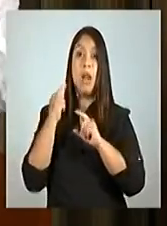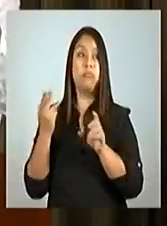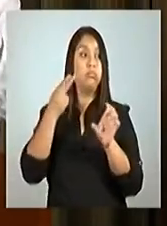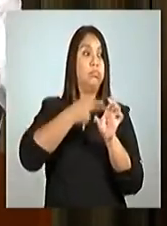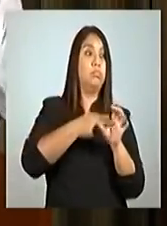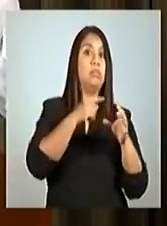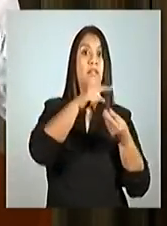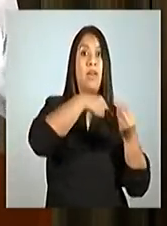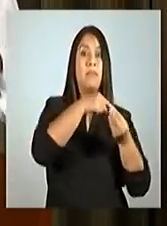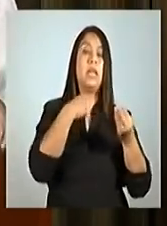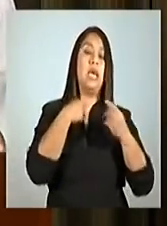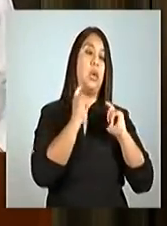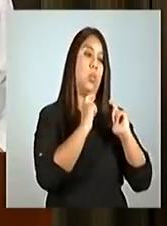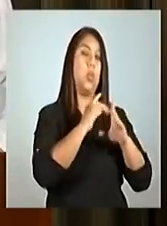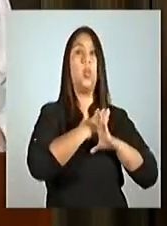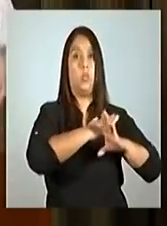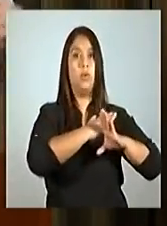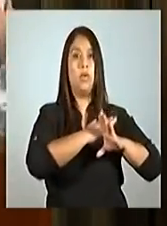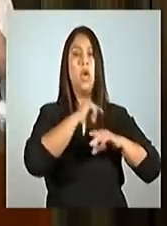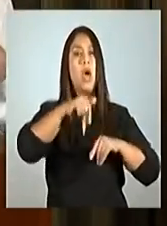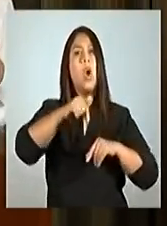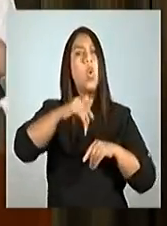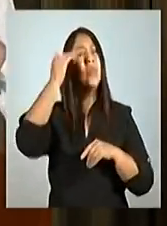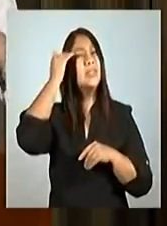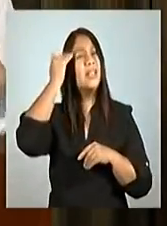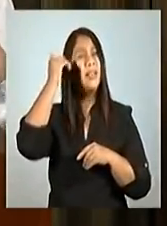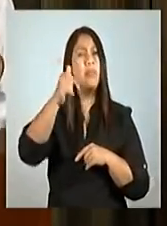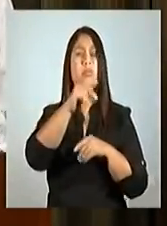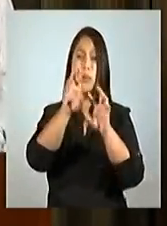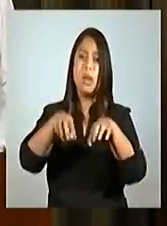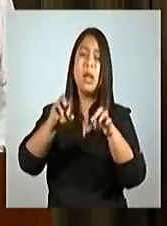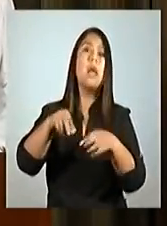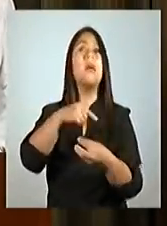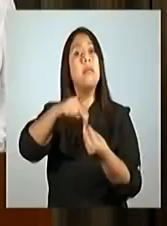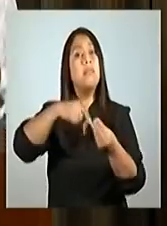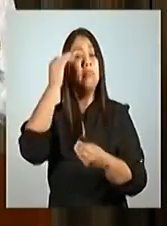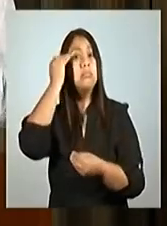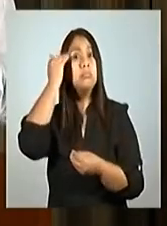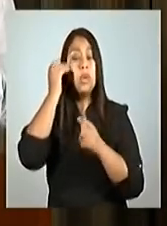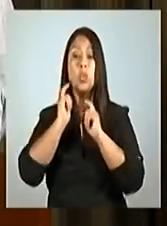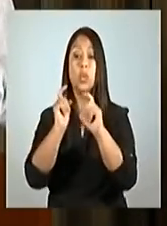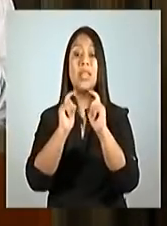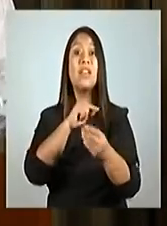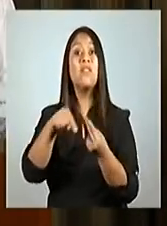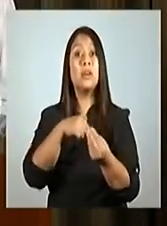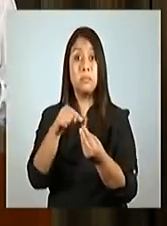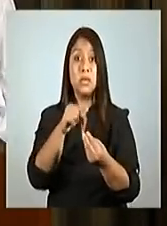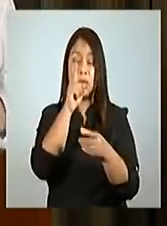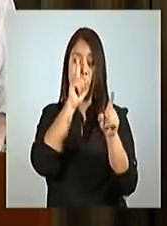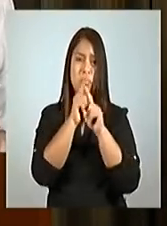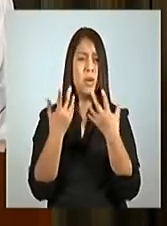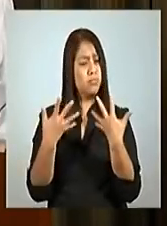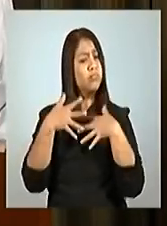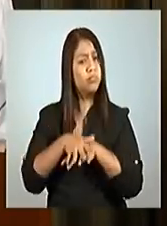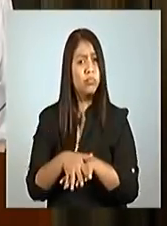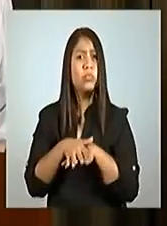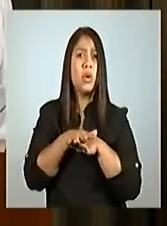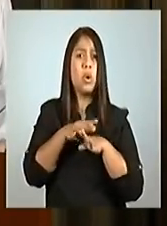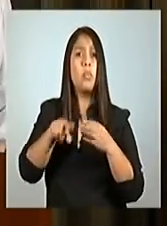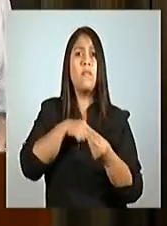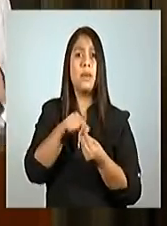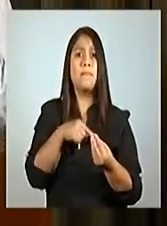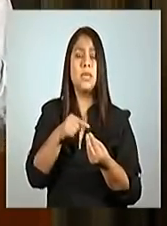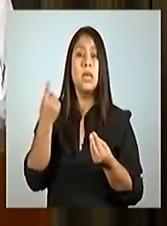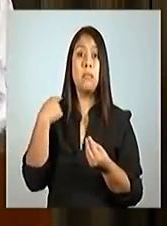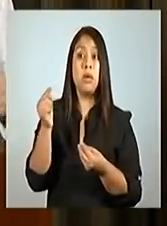más conciencia entre nosotros los guatemaltecos que tenemos que cuidar a nuestra familia y sobre todo integrarnos como